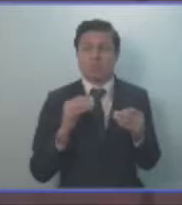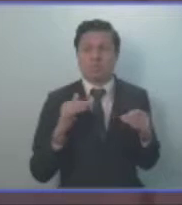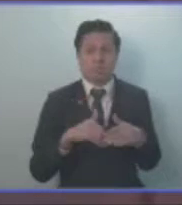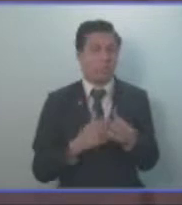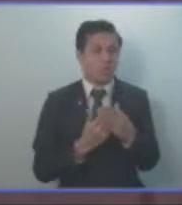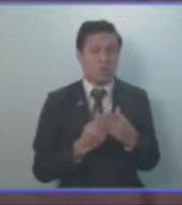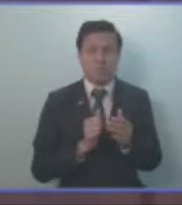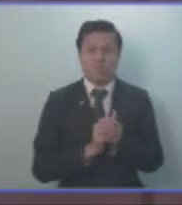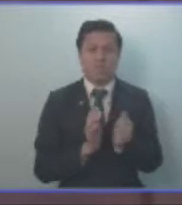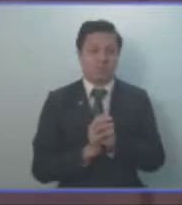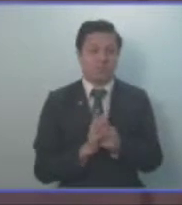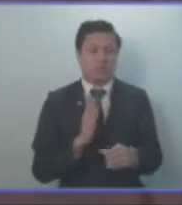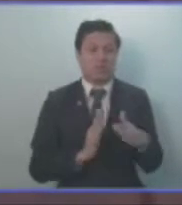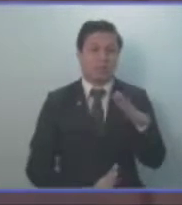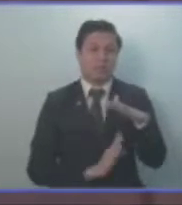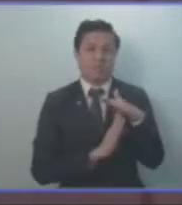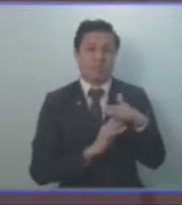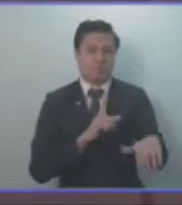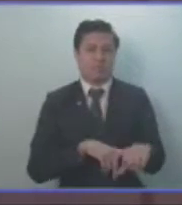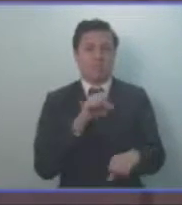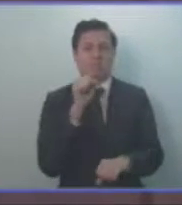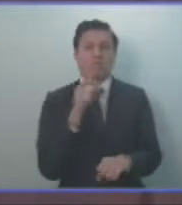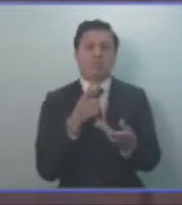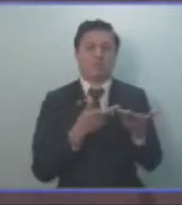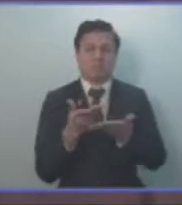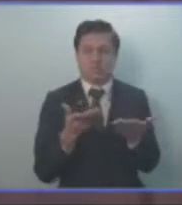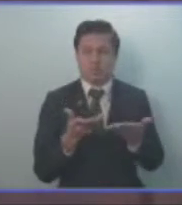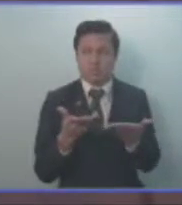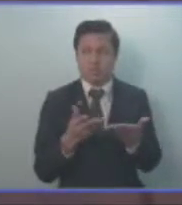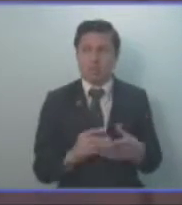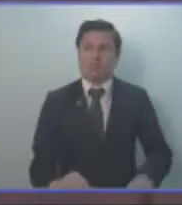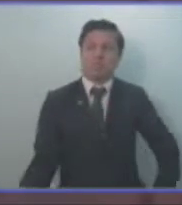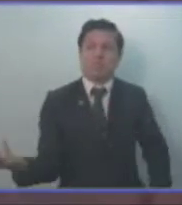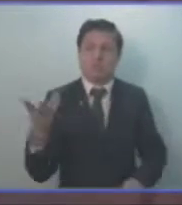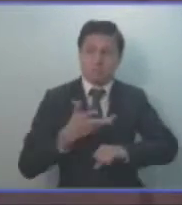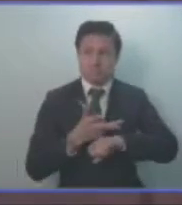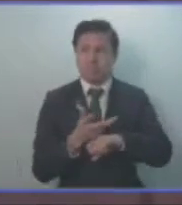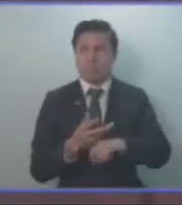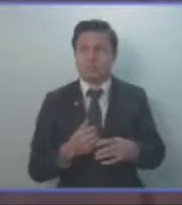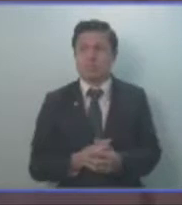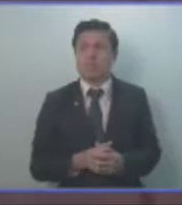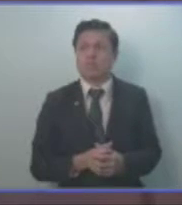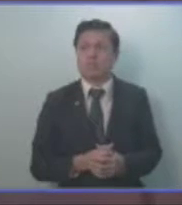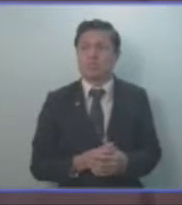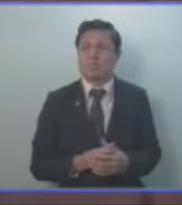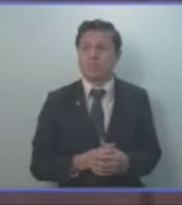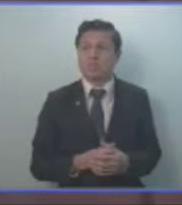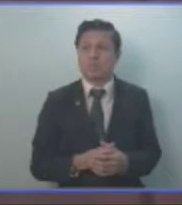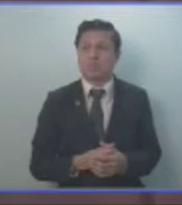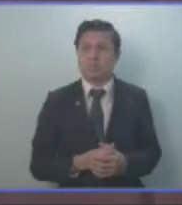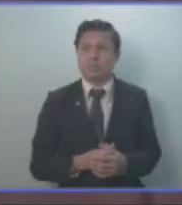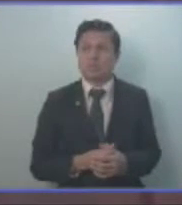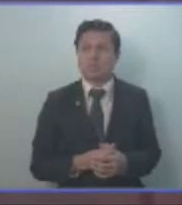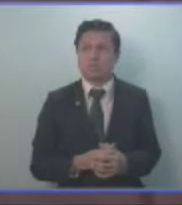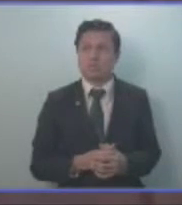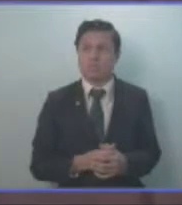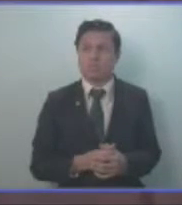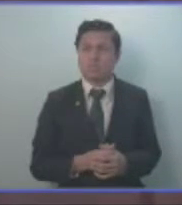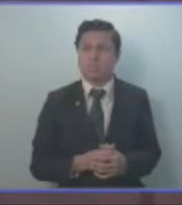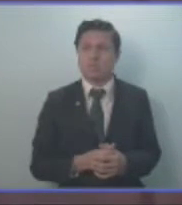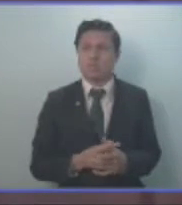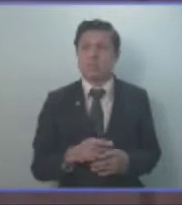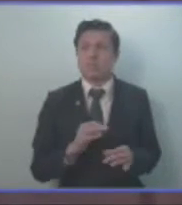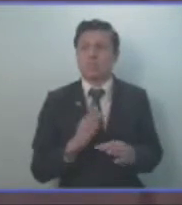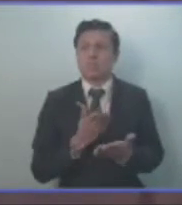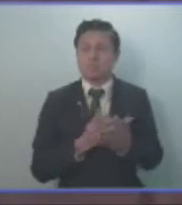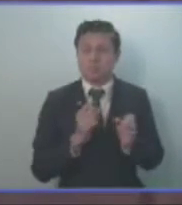la suspensión o interrupción de la prestación del servicio público de transporte colectivo de pasajeros en sus diferentes modalidades